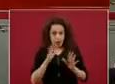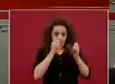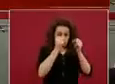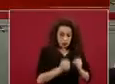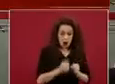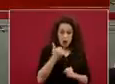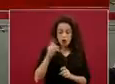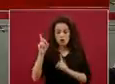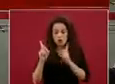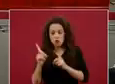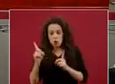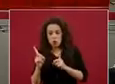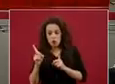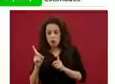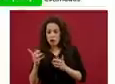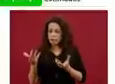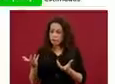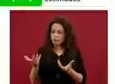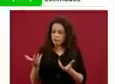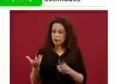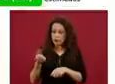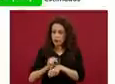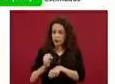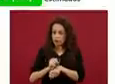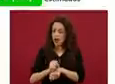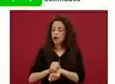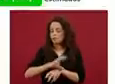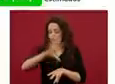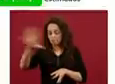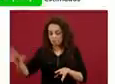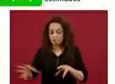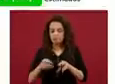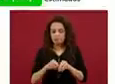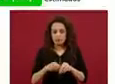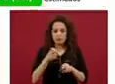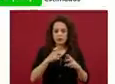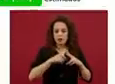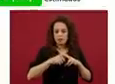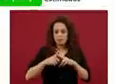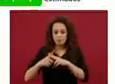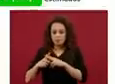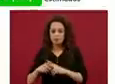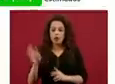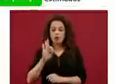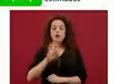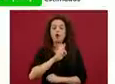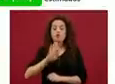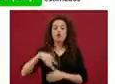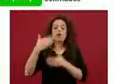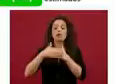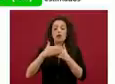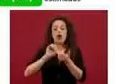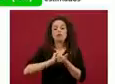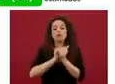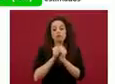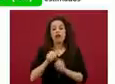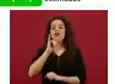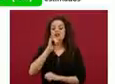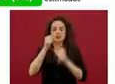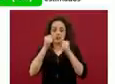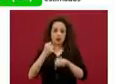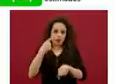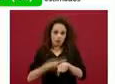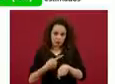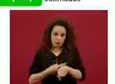por porcentaje de positividad para cada semana estimamos que también vayan a convertirse en casos confirmados. Y